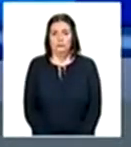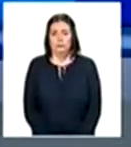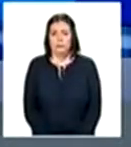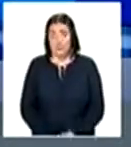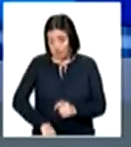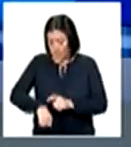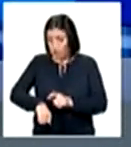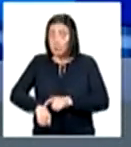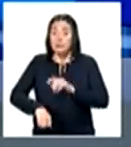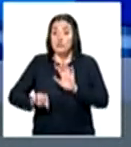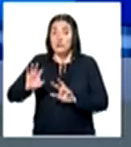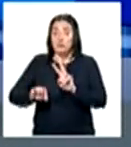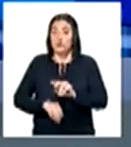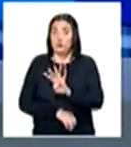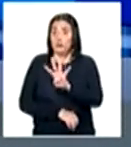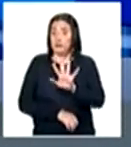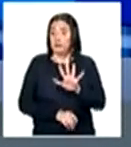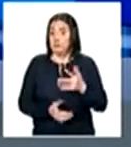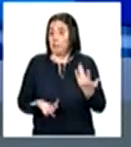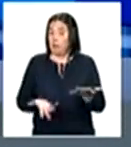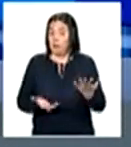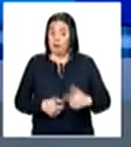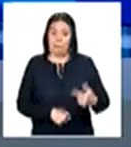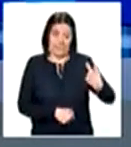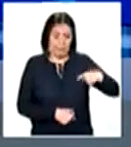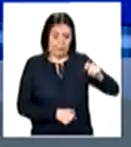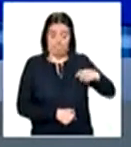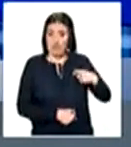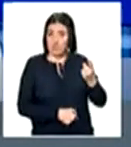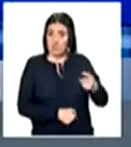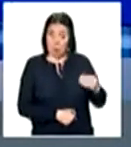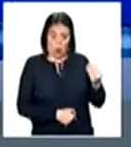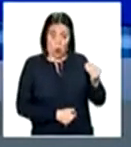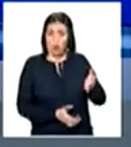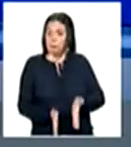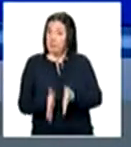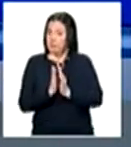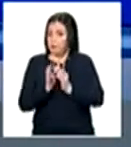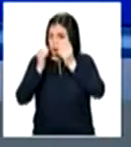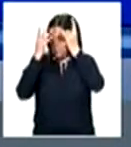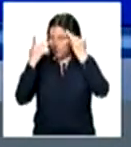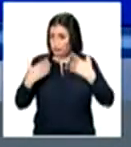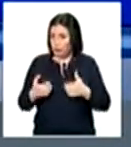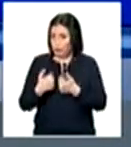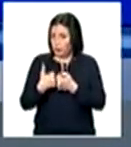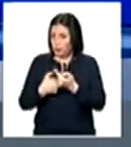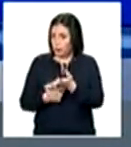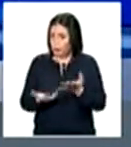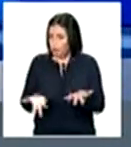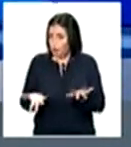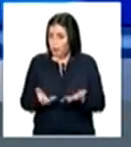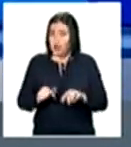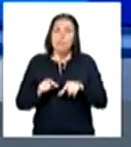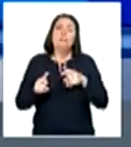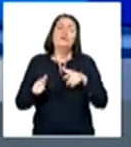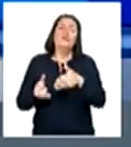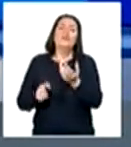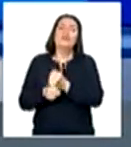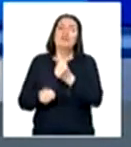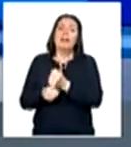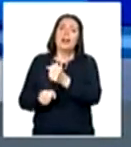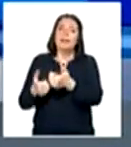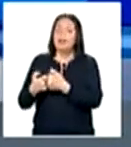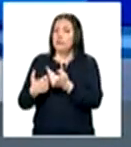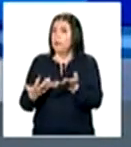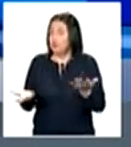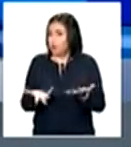Son las 12:45, nos vamos hasta España, donde un joven decidió proponerle matrimonio a su novia en su lugar de trabajo. ¿Pero dónde es